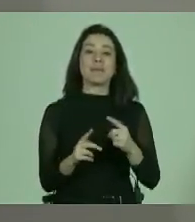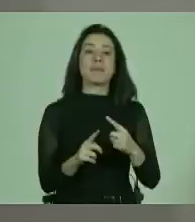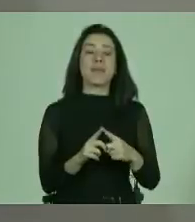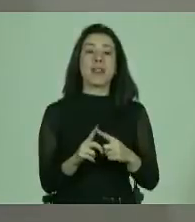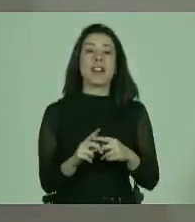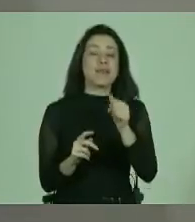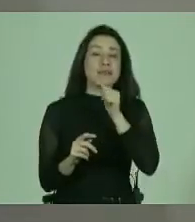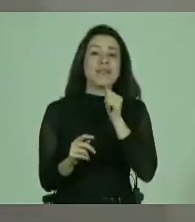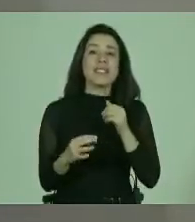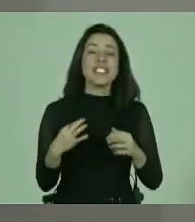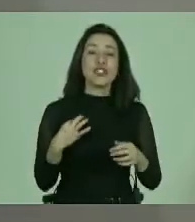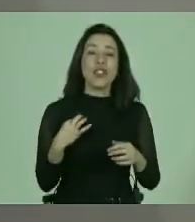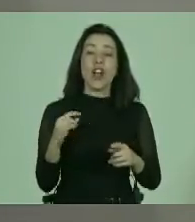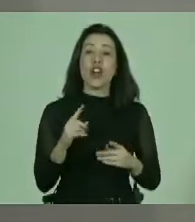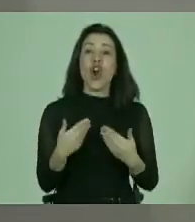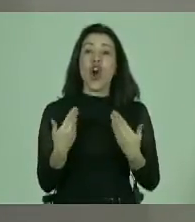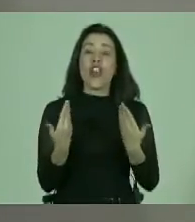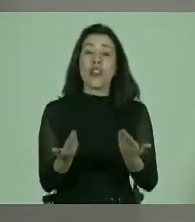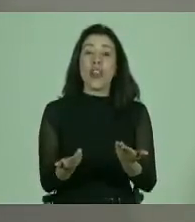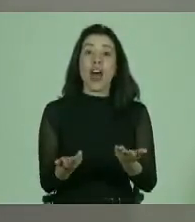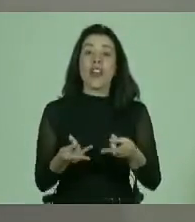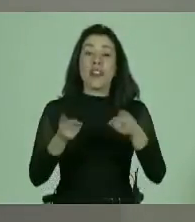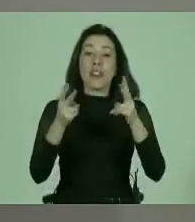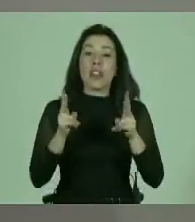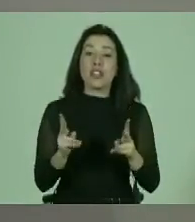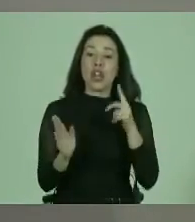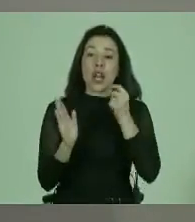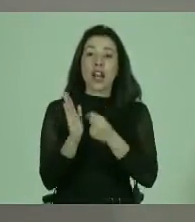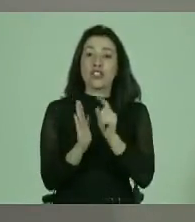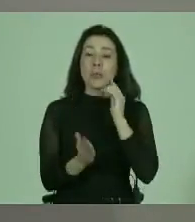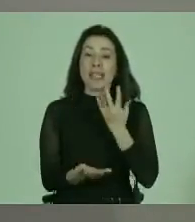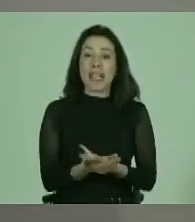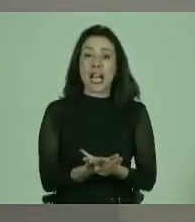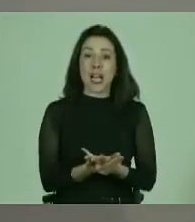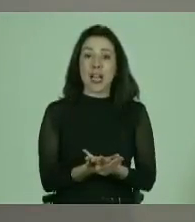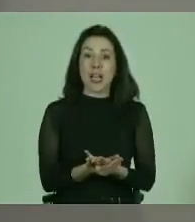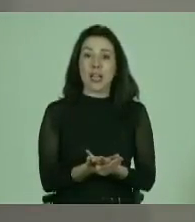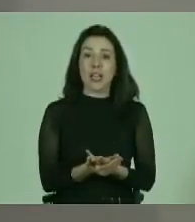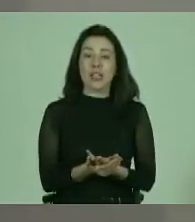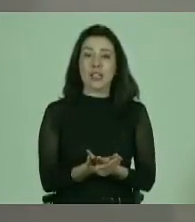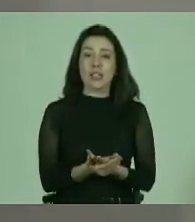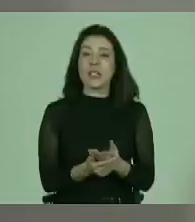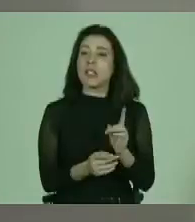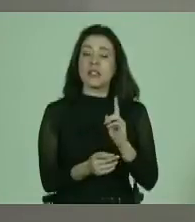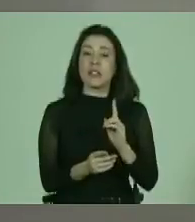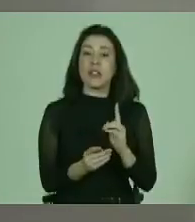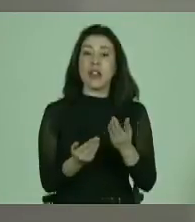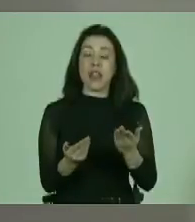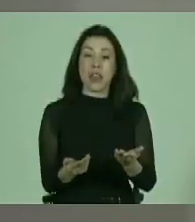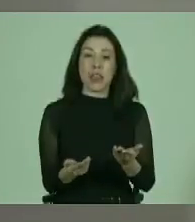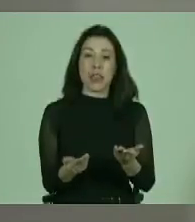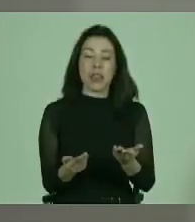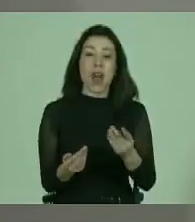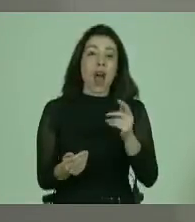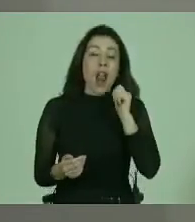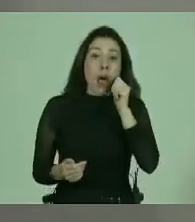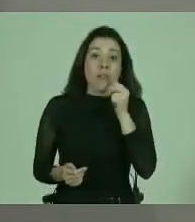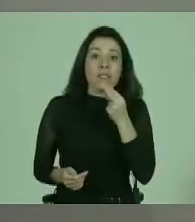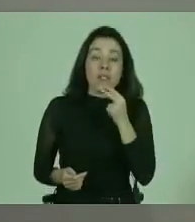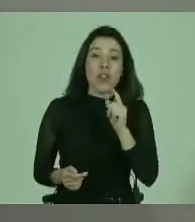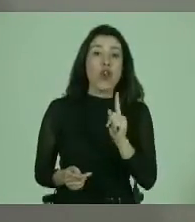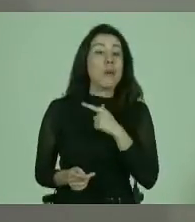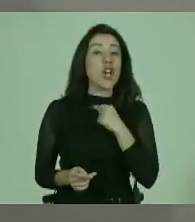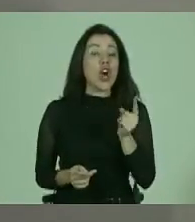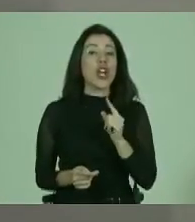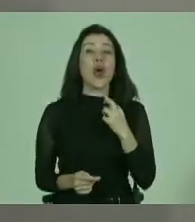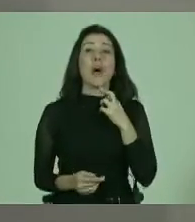ciudadanía es decir no se les deja ejercer los derechos que les reconocemos que tienen y no se les deja en la práctica no se les dejar no porque no